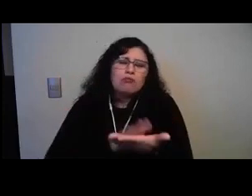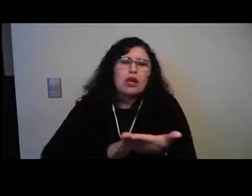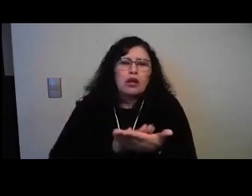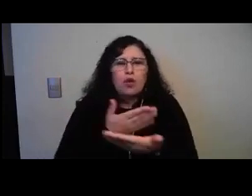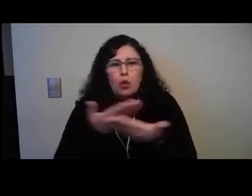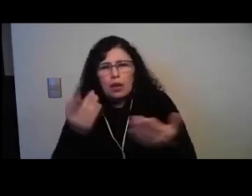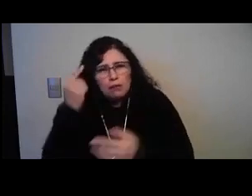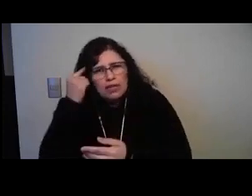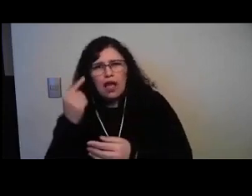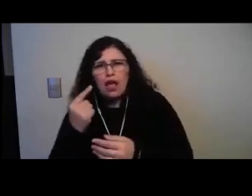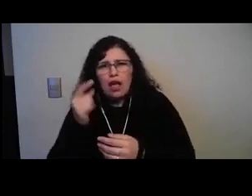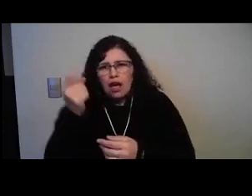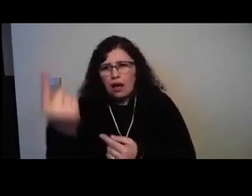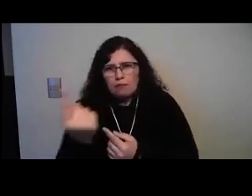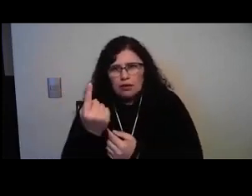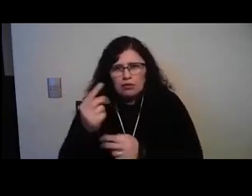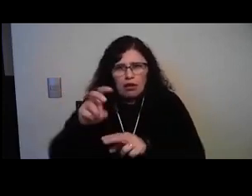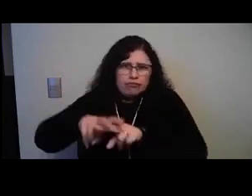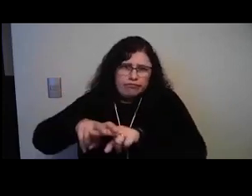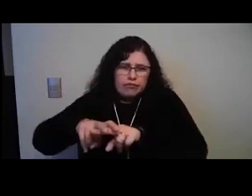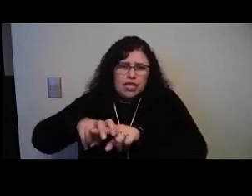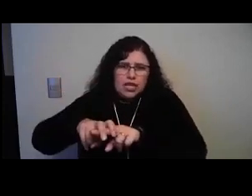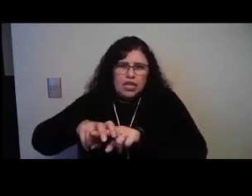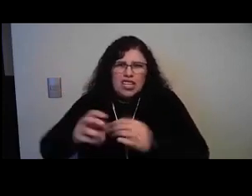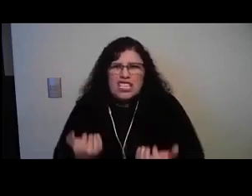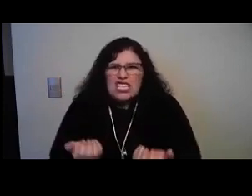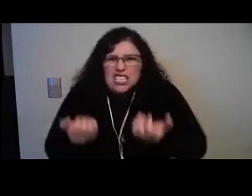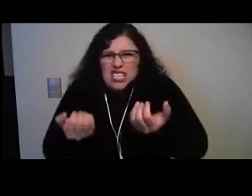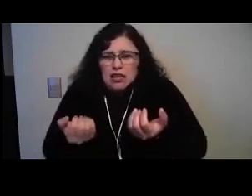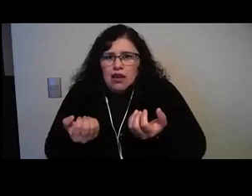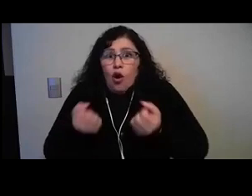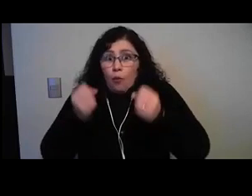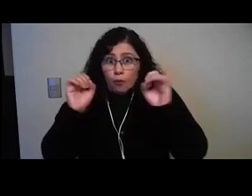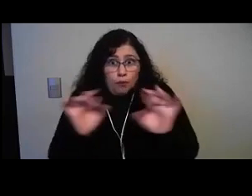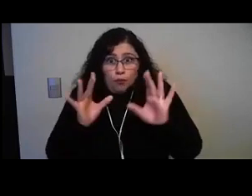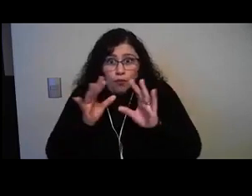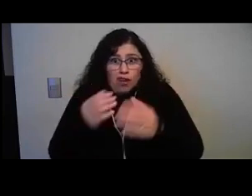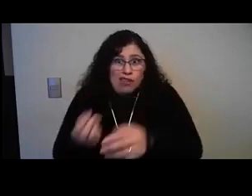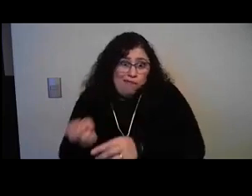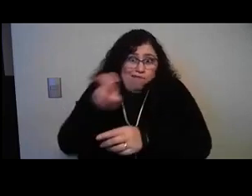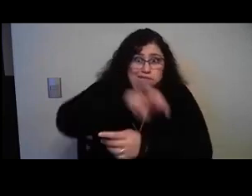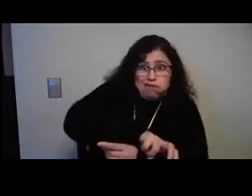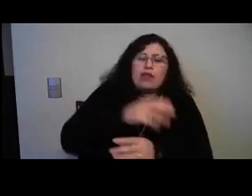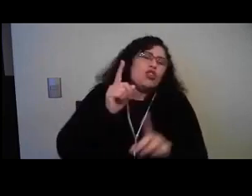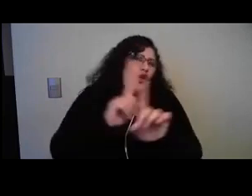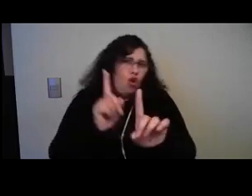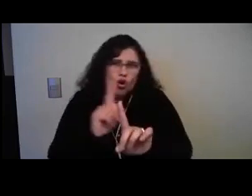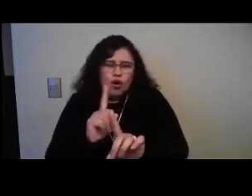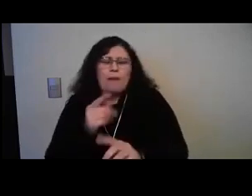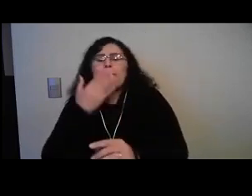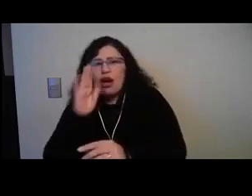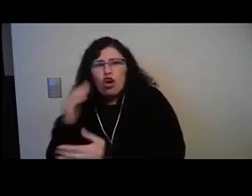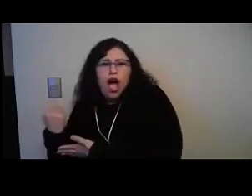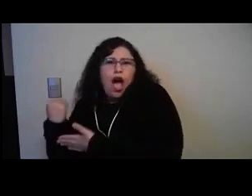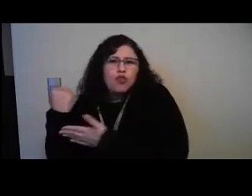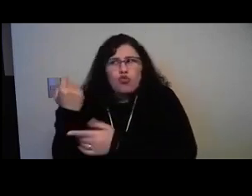se le puede caer, se le puede soltar, no está seguro de hacerlo, no lo maneja, no lo haga, pida ayuda ya y con eso usted va a evitar